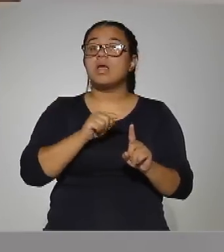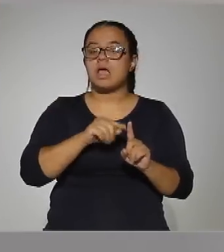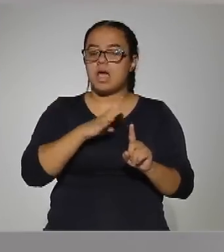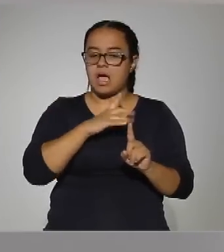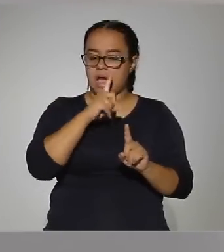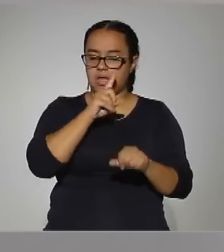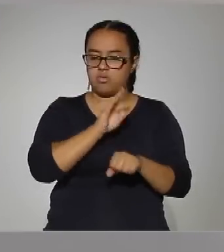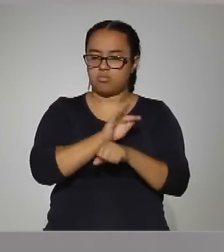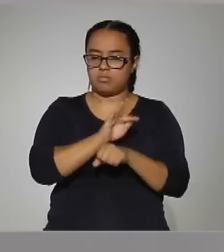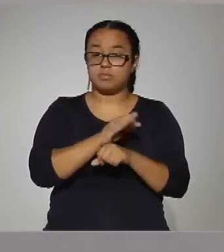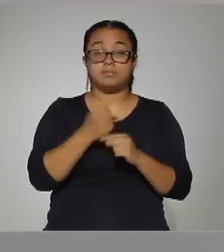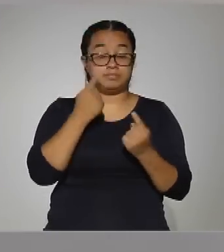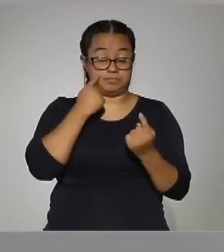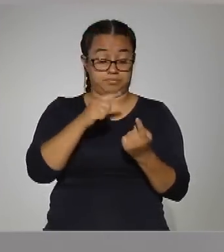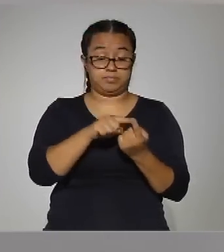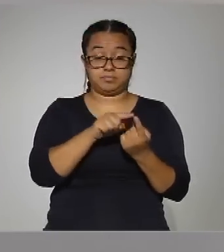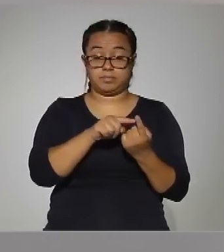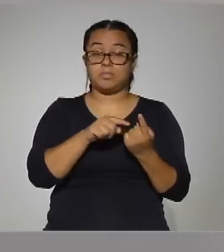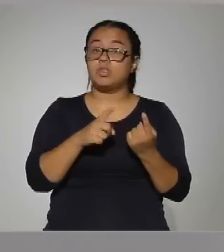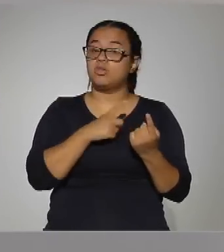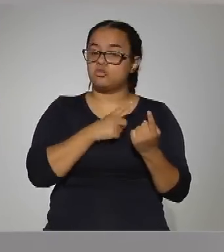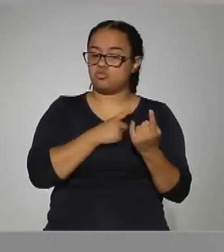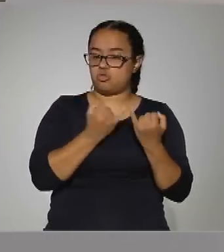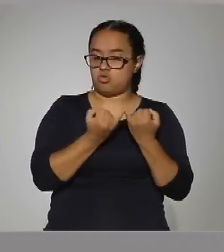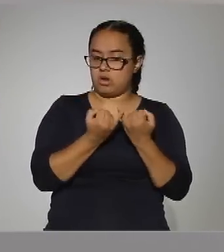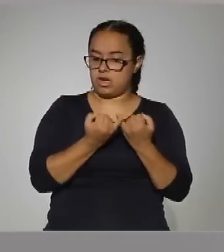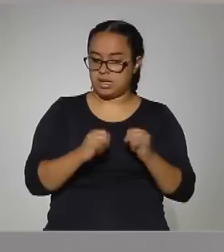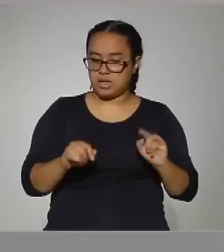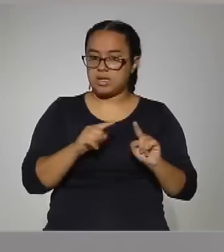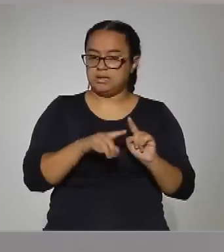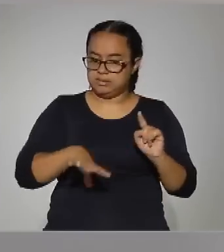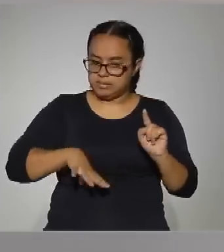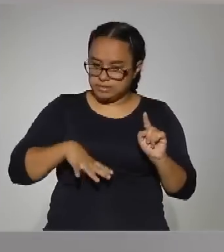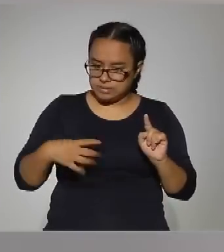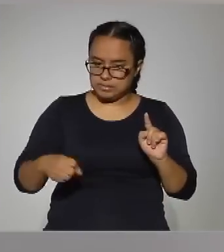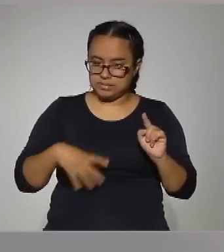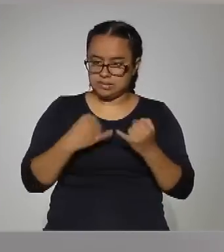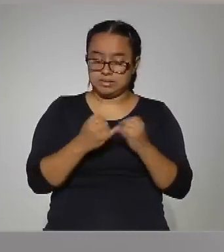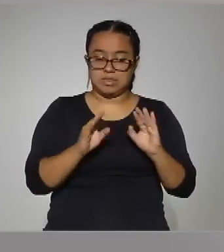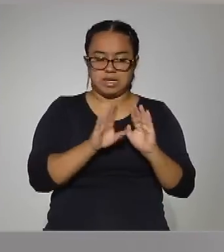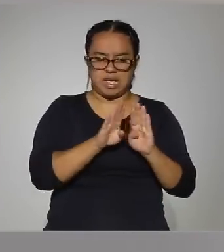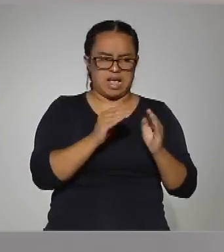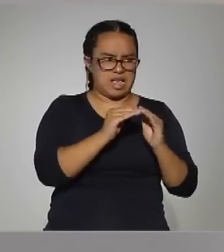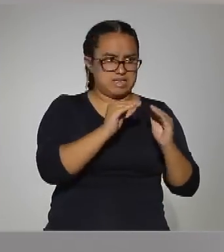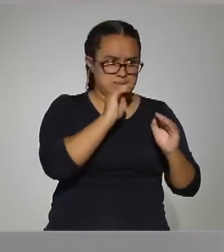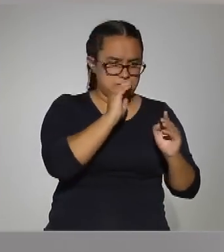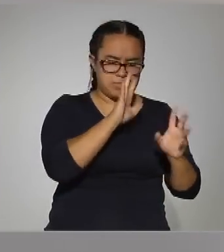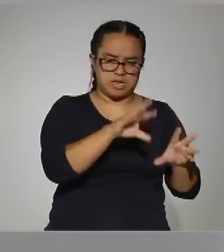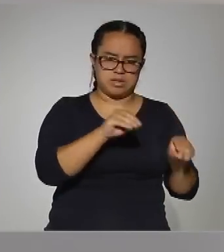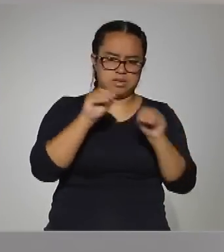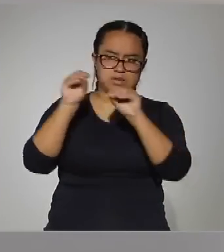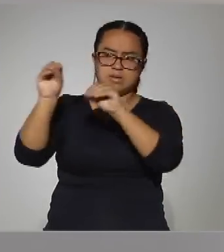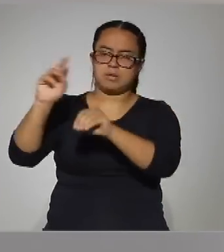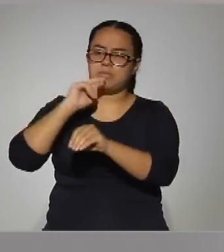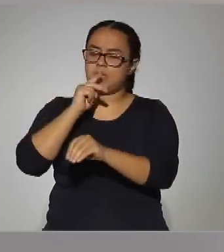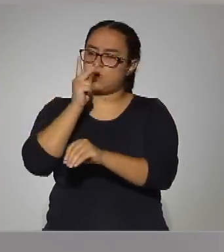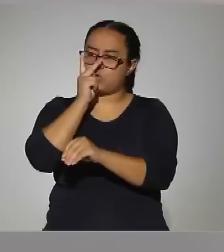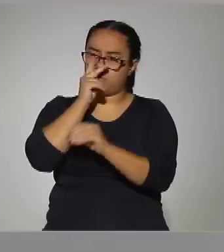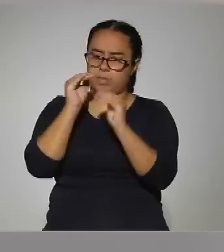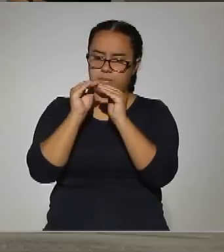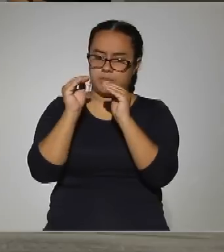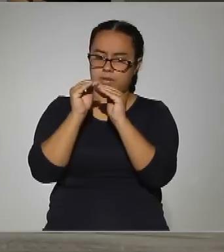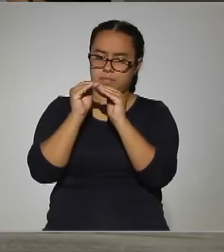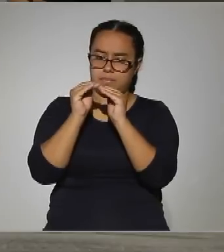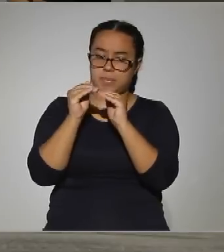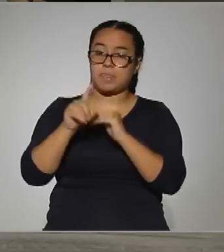ella. Fíjate, logra ser independiente o intentar serlo al tratar de salir de la casa materna e ir hacia la casa del padre. Y